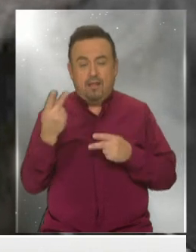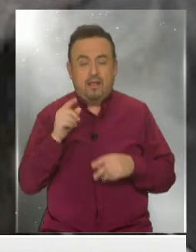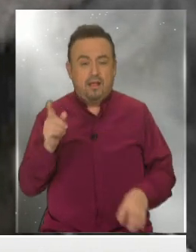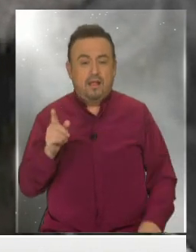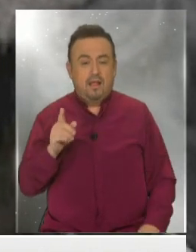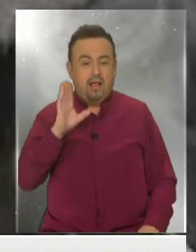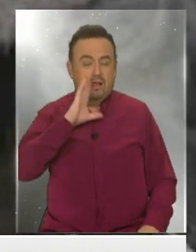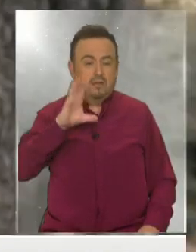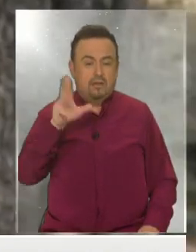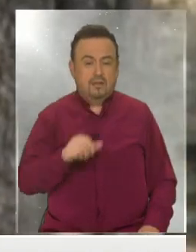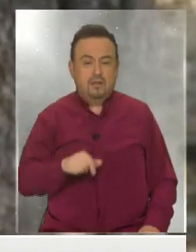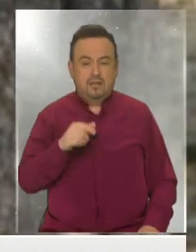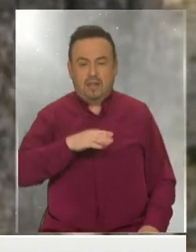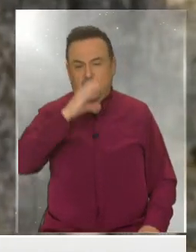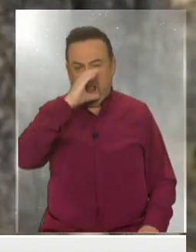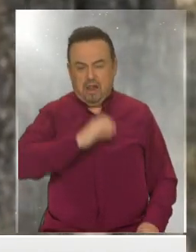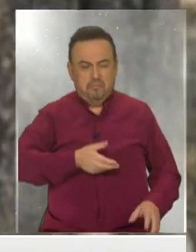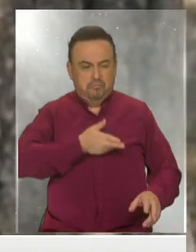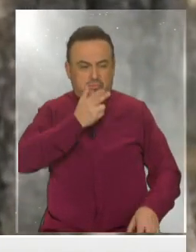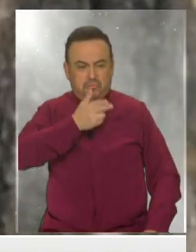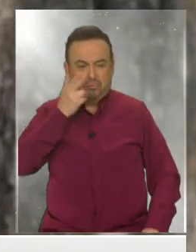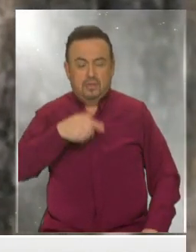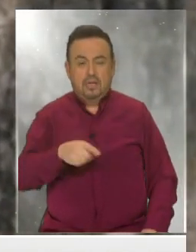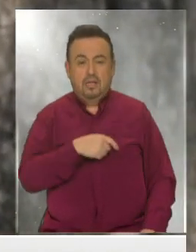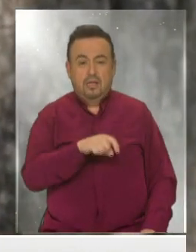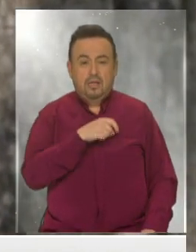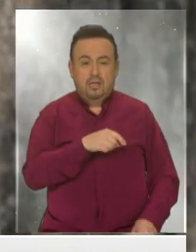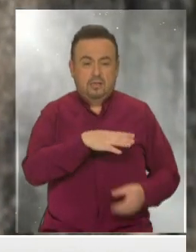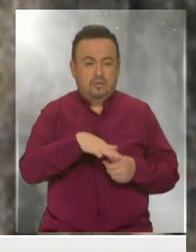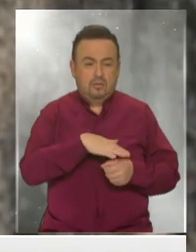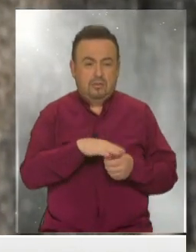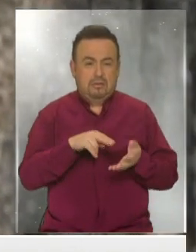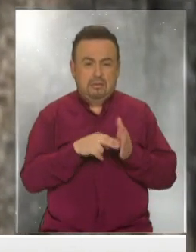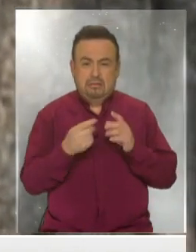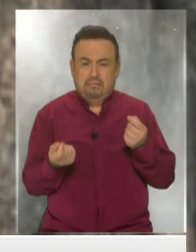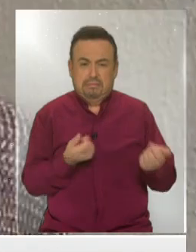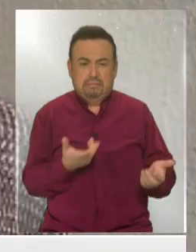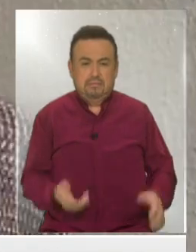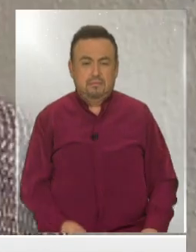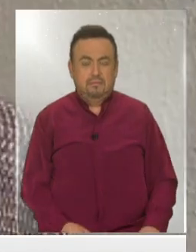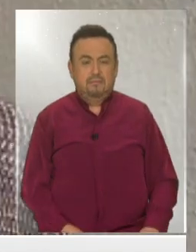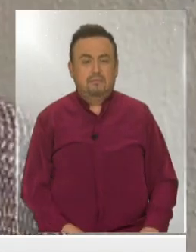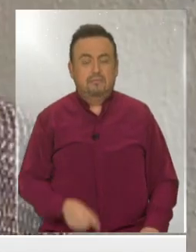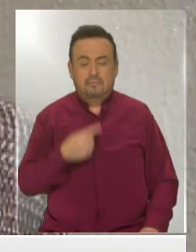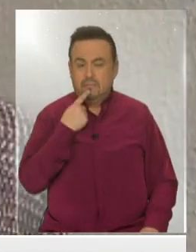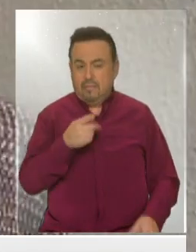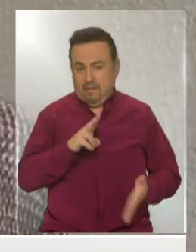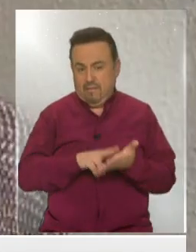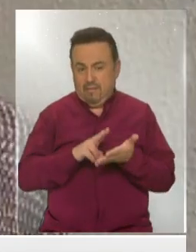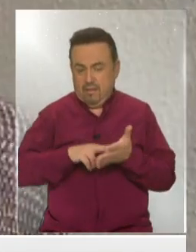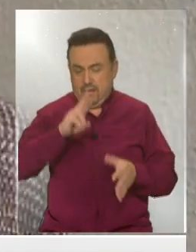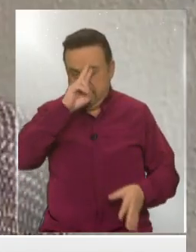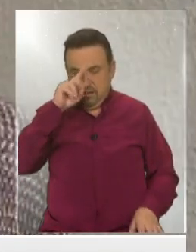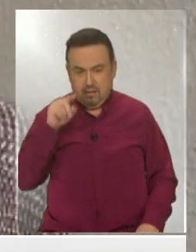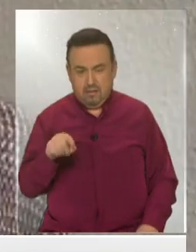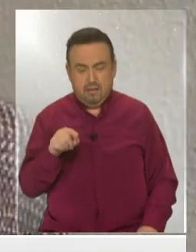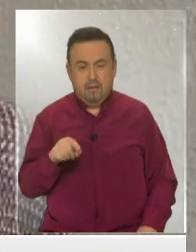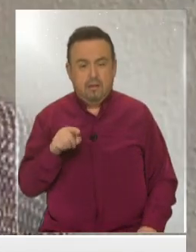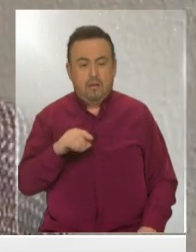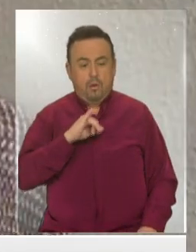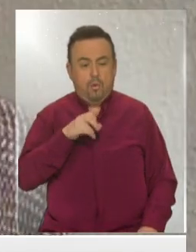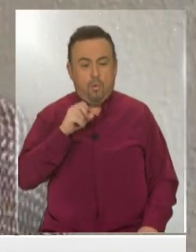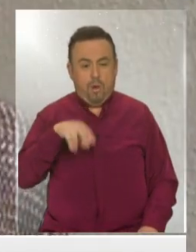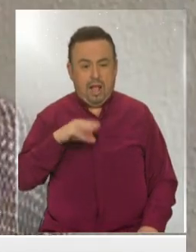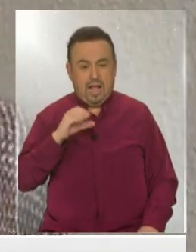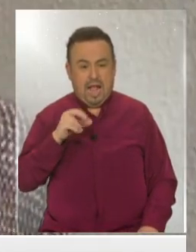Botswana a cazar elefantes cuando España vivía una grave crisis económica. Pero es verdad que el rey Juan Carlos